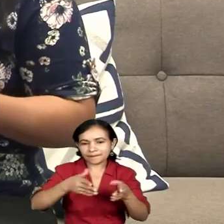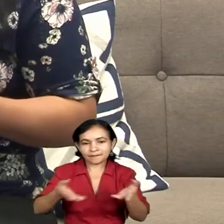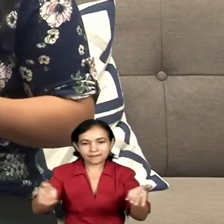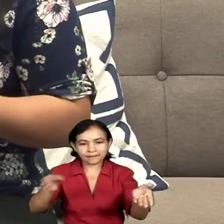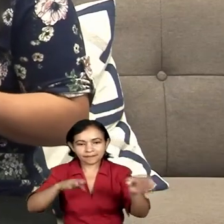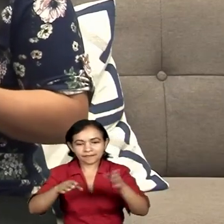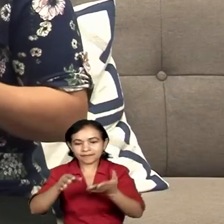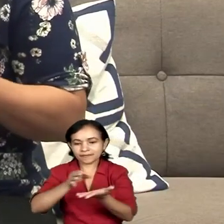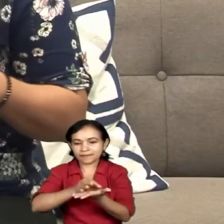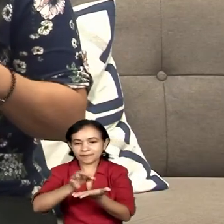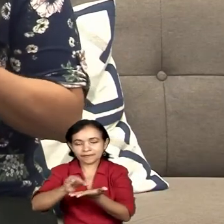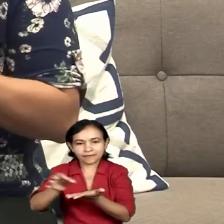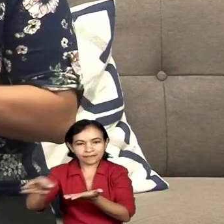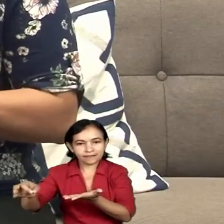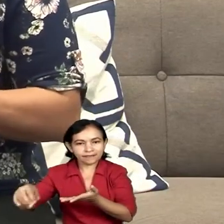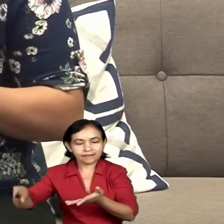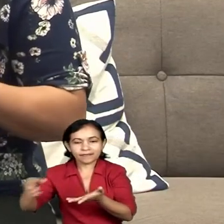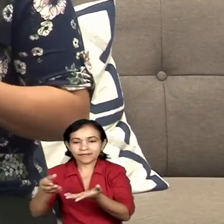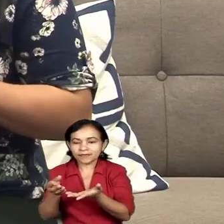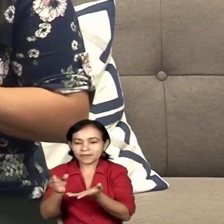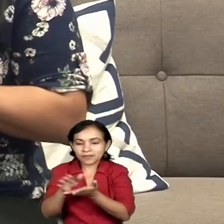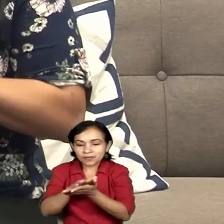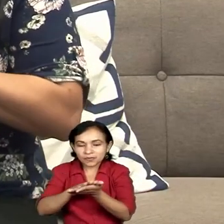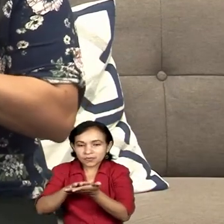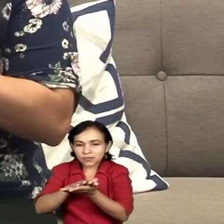las rosquillas, vamos a tener los buñuelos,